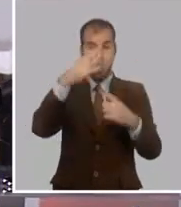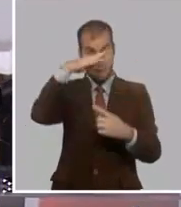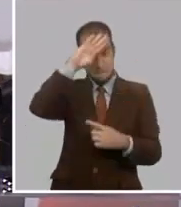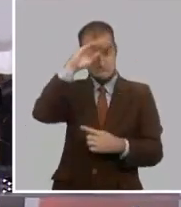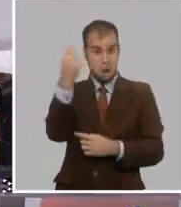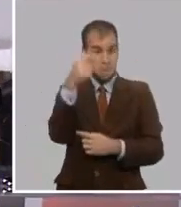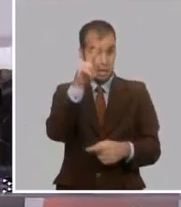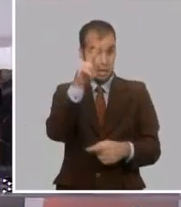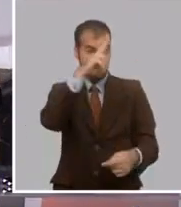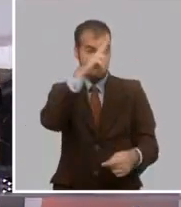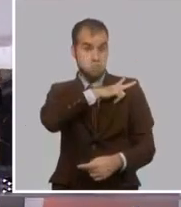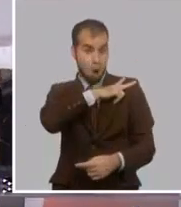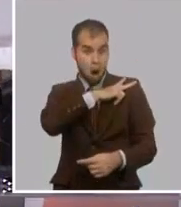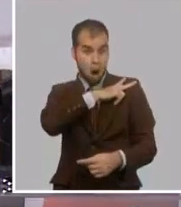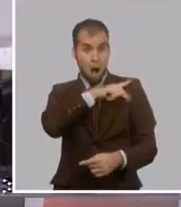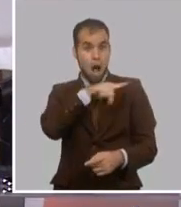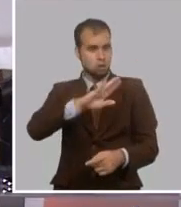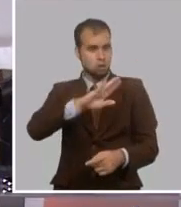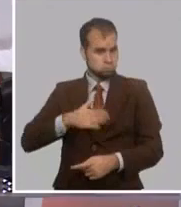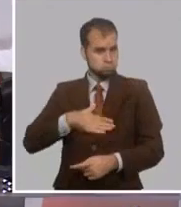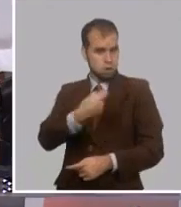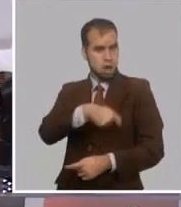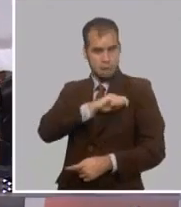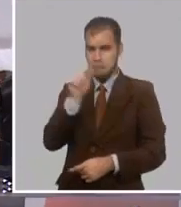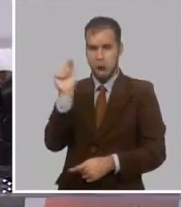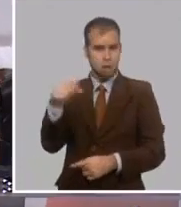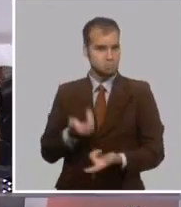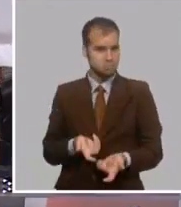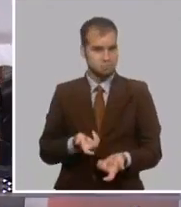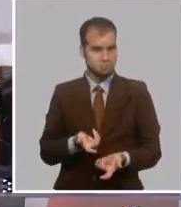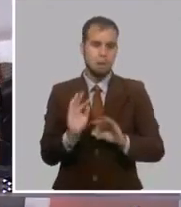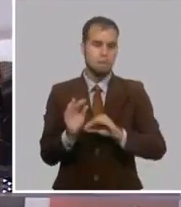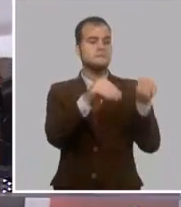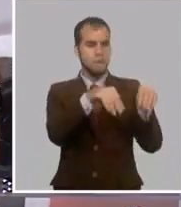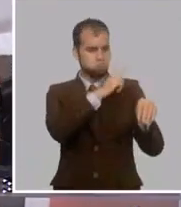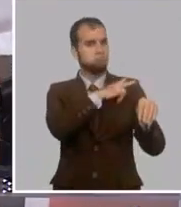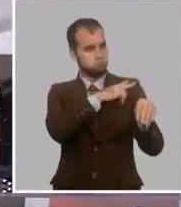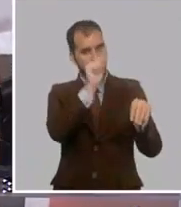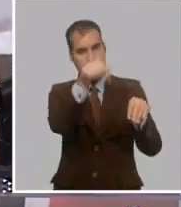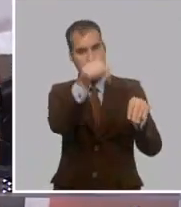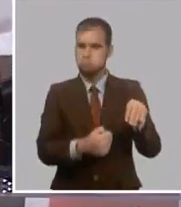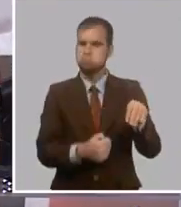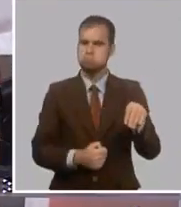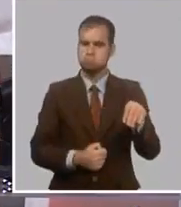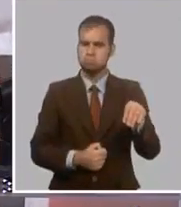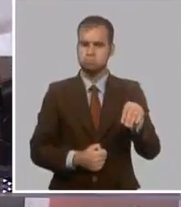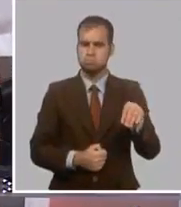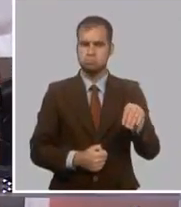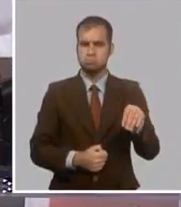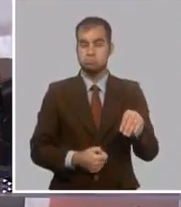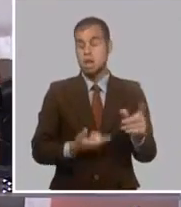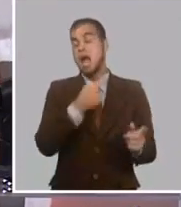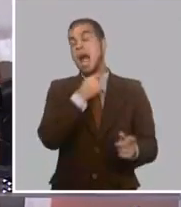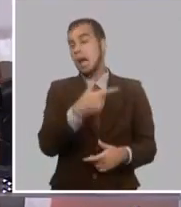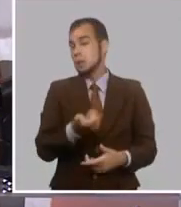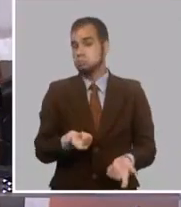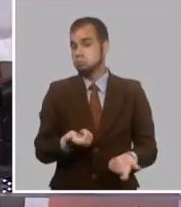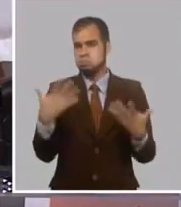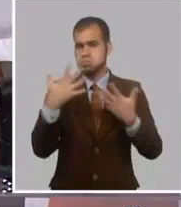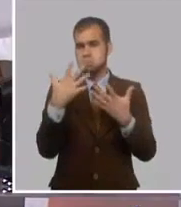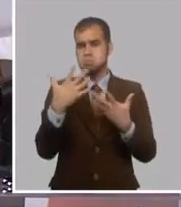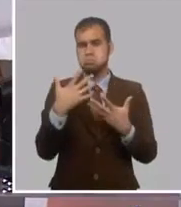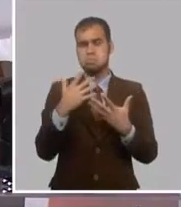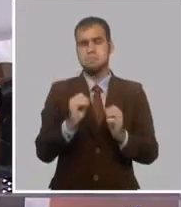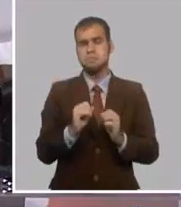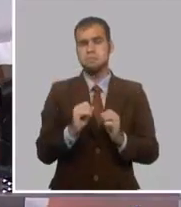tuvimos varios generales inclusive españoles y está el caso de mayor gente que fue unos inclusive no sólo fue uno de los